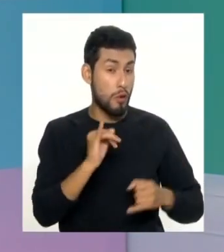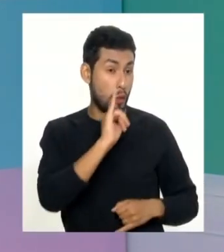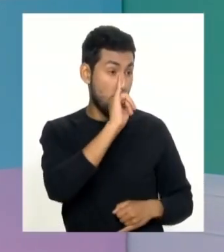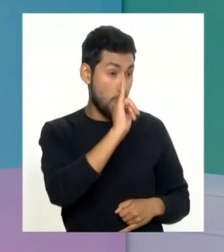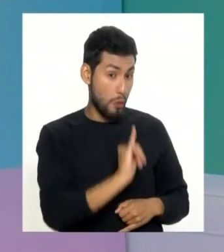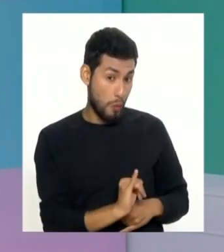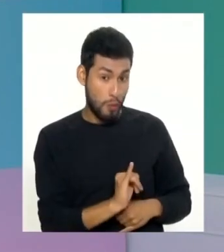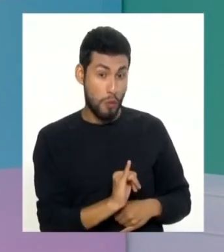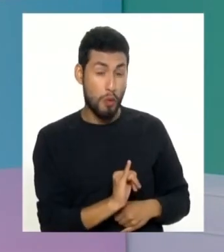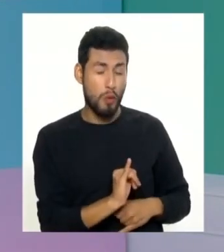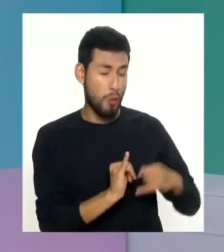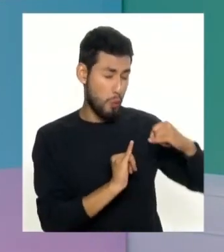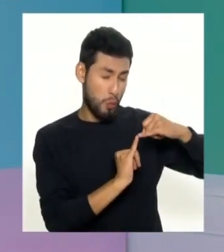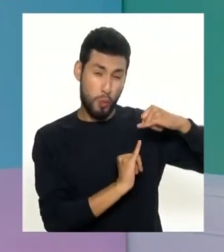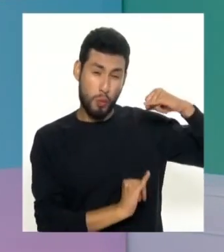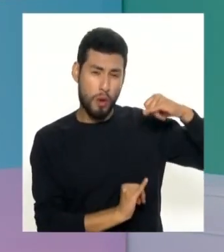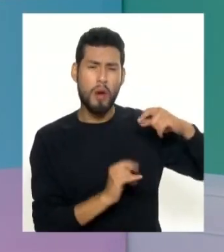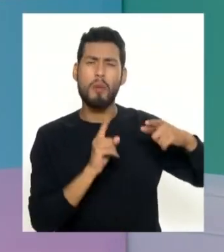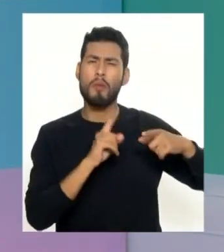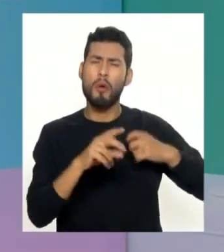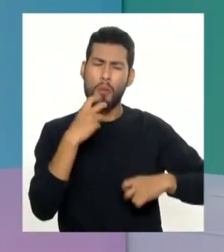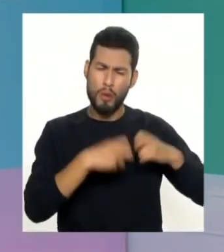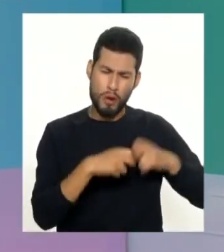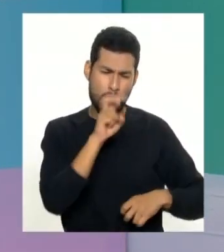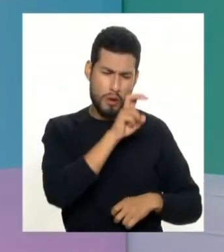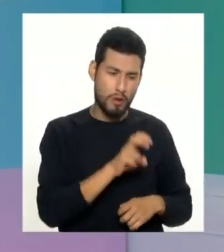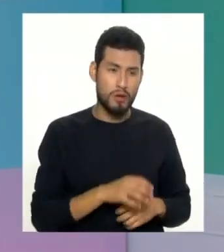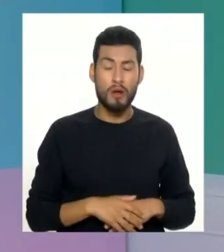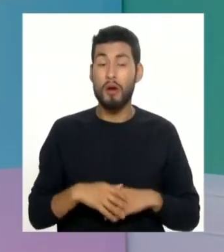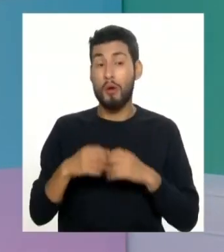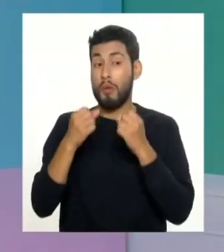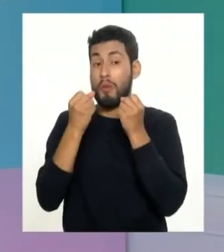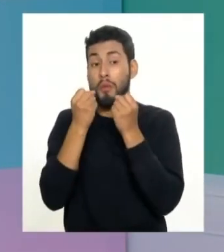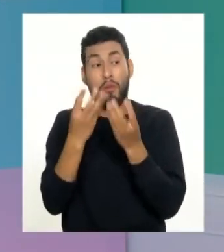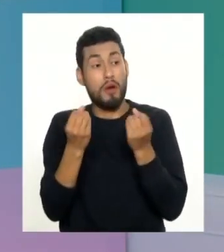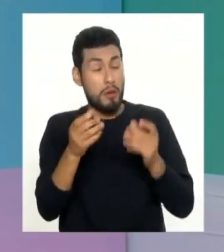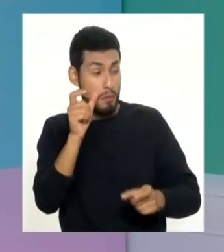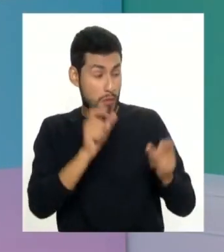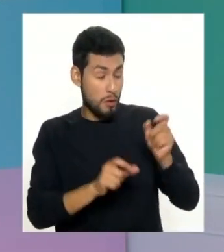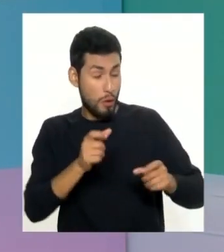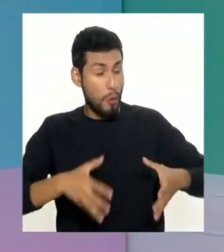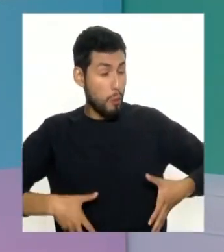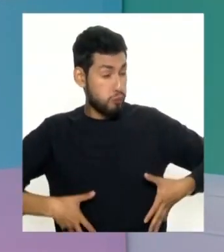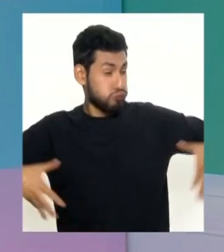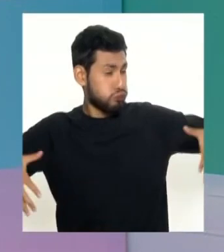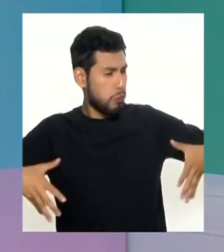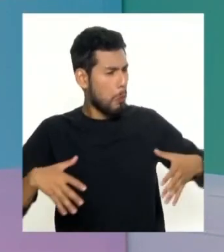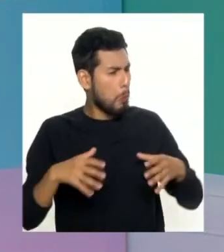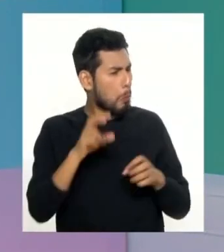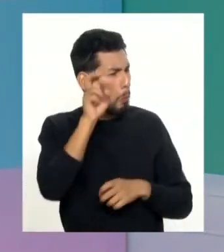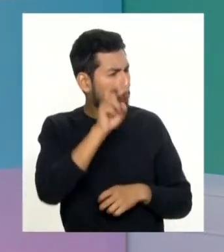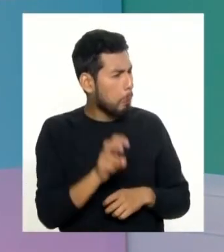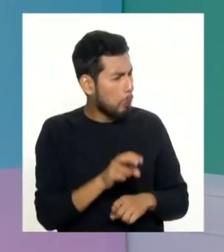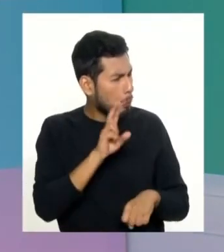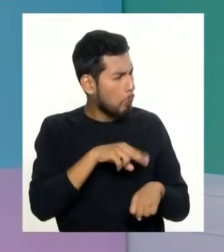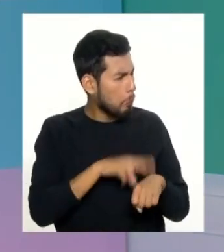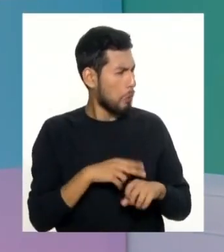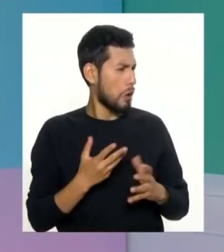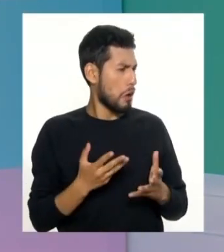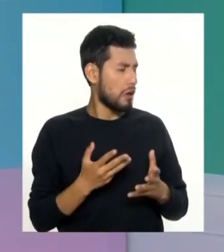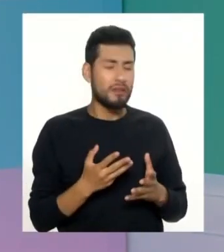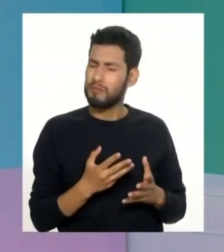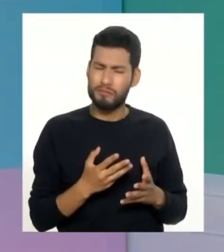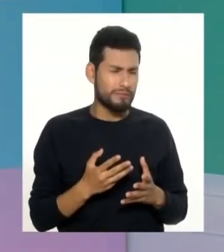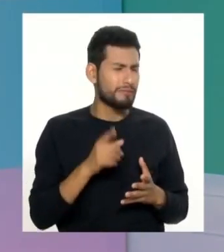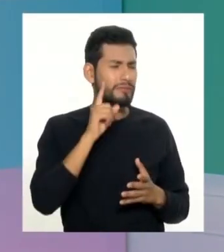delgados y tienen muchos problemas de columna. Y existen muchas personas con sobrepeso que no tienen problema de columna. Entonces, el